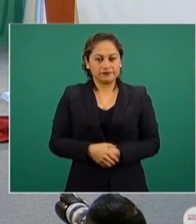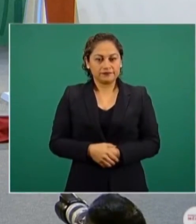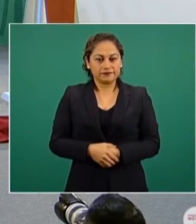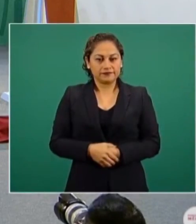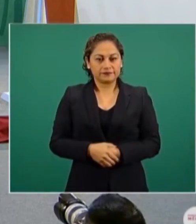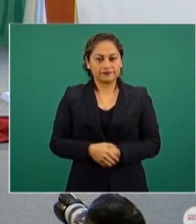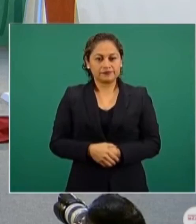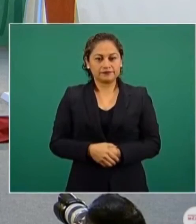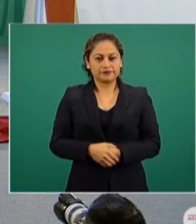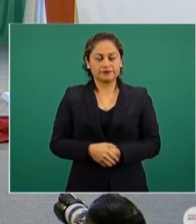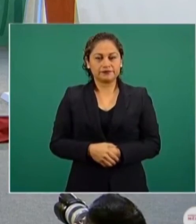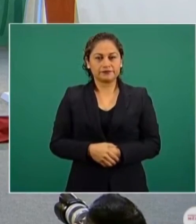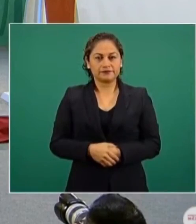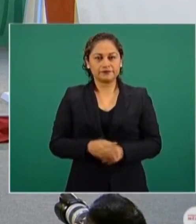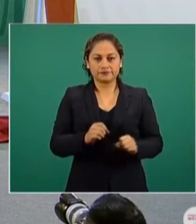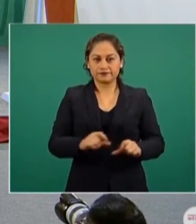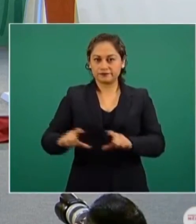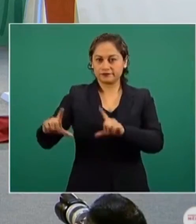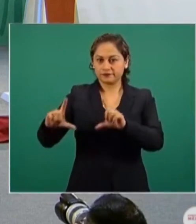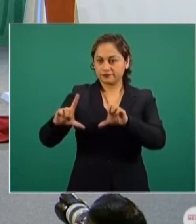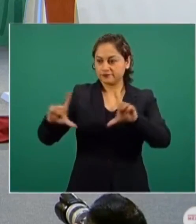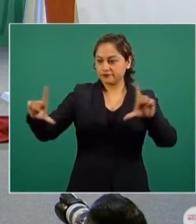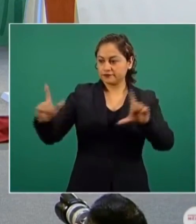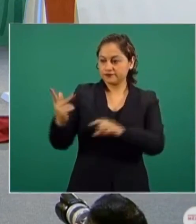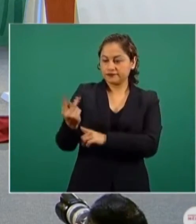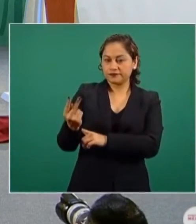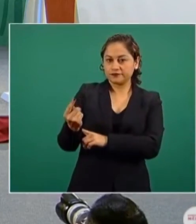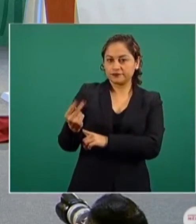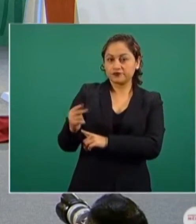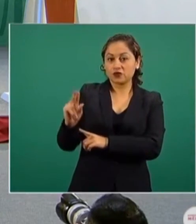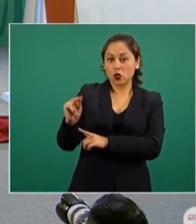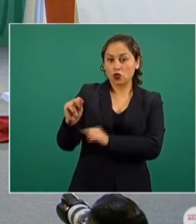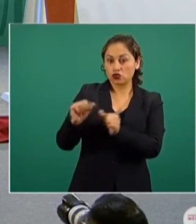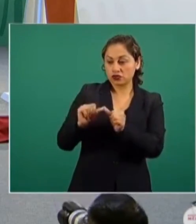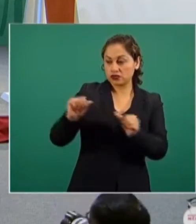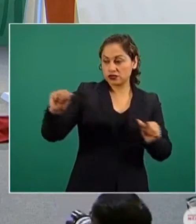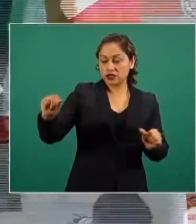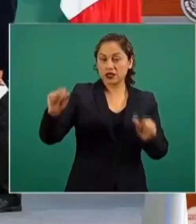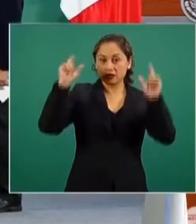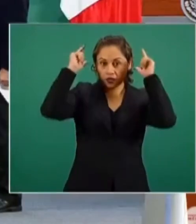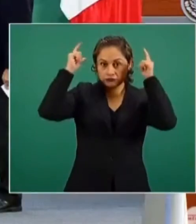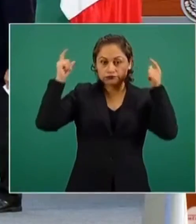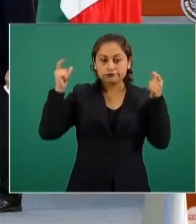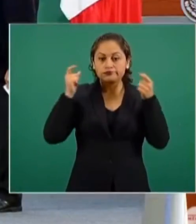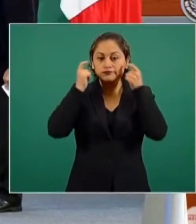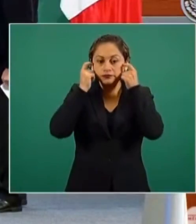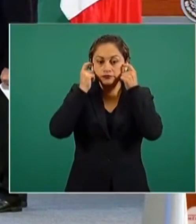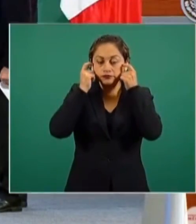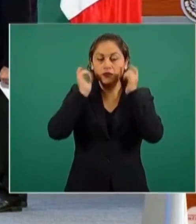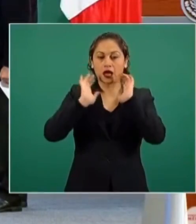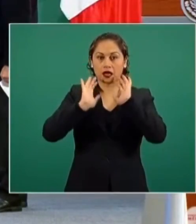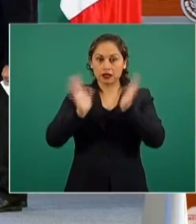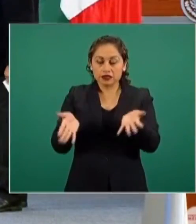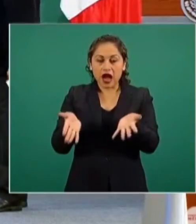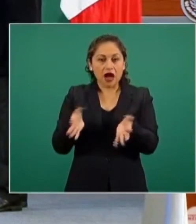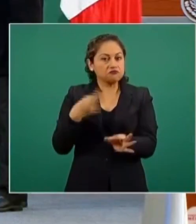tu monitor curvo de 80 pulgadas y tus audífonos Gamer Pro. Pero por la